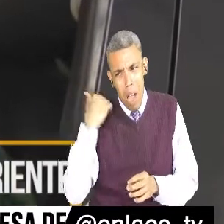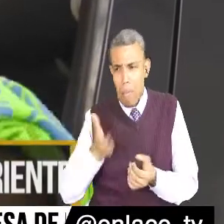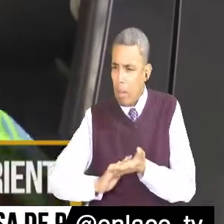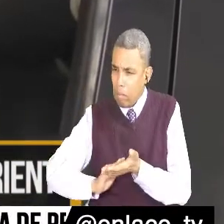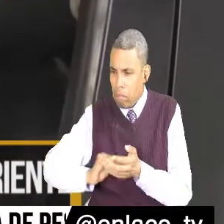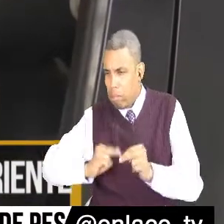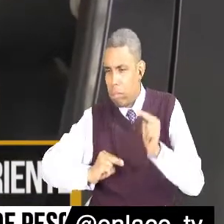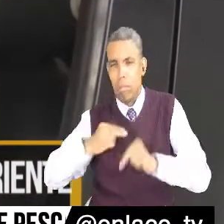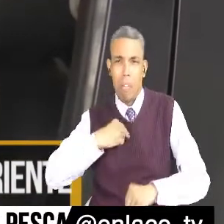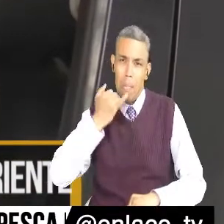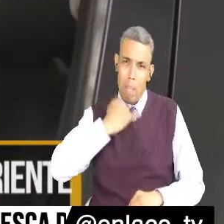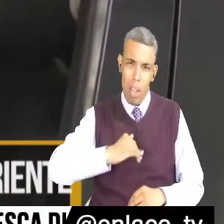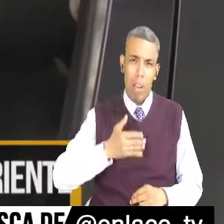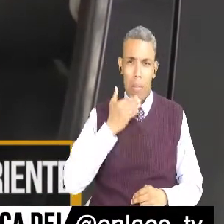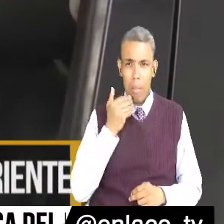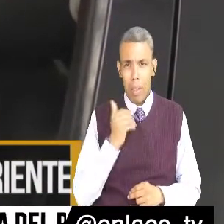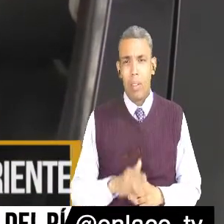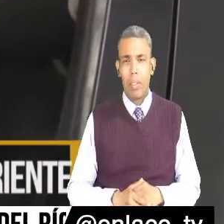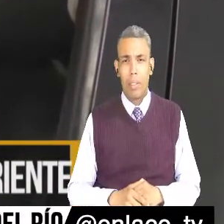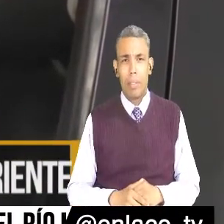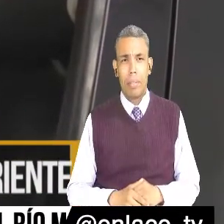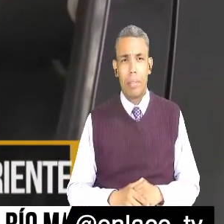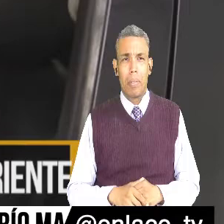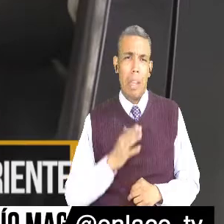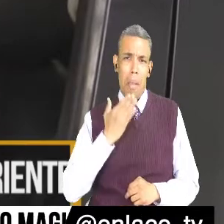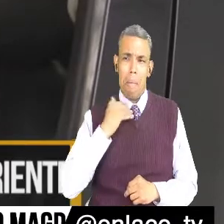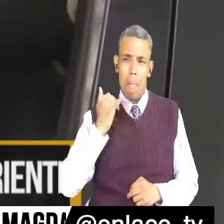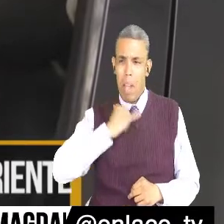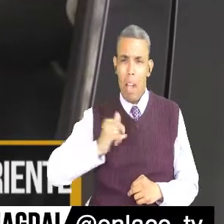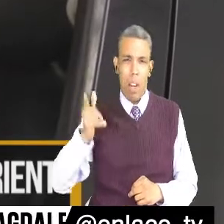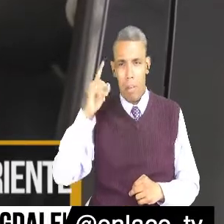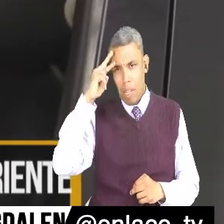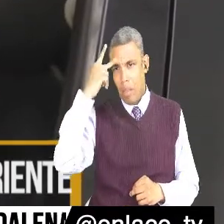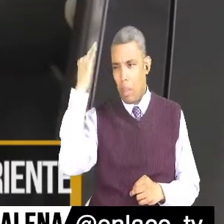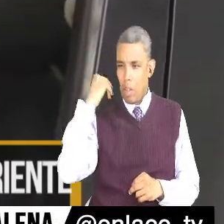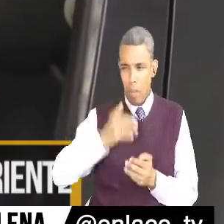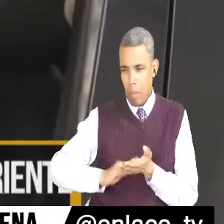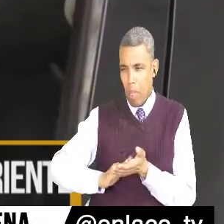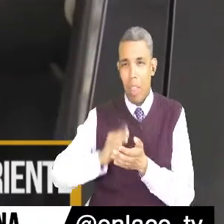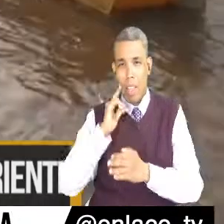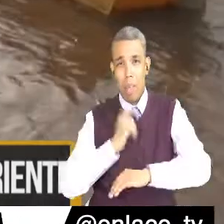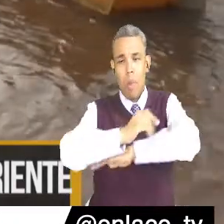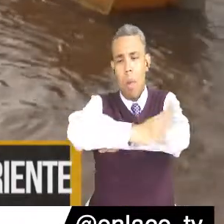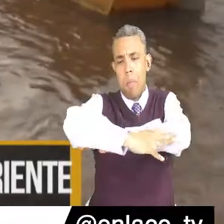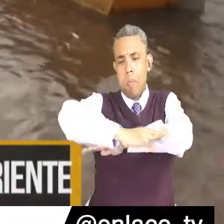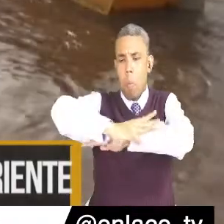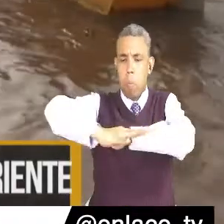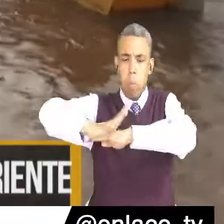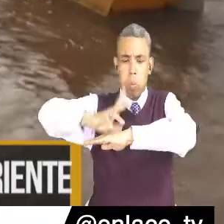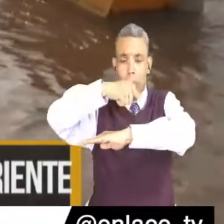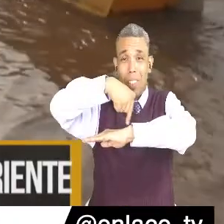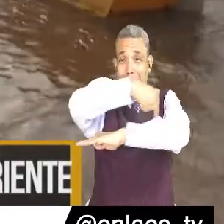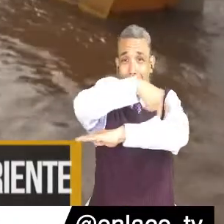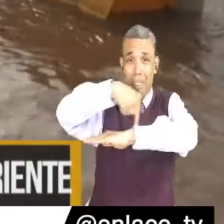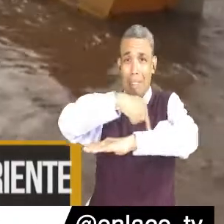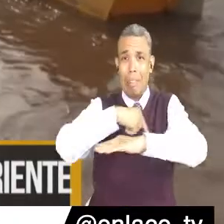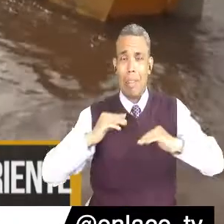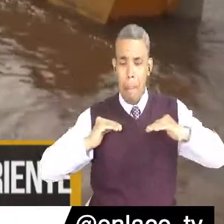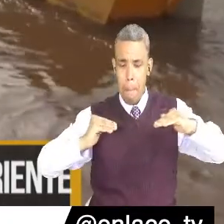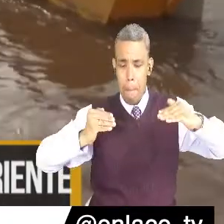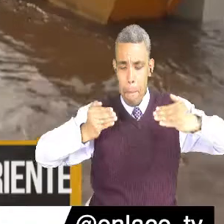Que todo lo que llegue saliera, pero eso está muy mal hecho. Un trabajo perdido prácticamente. El comercio en la zona también se ha